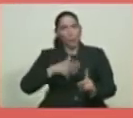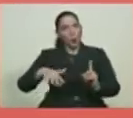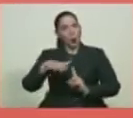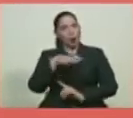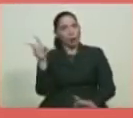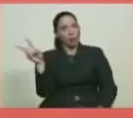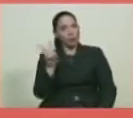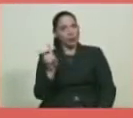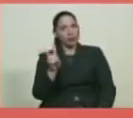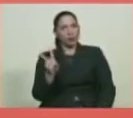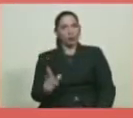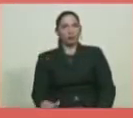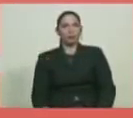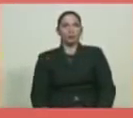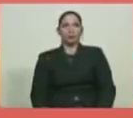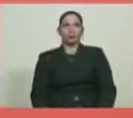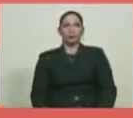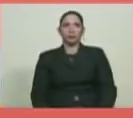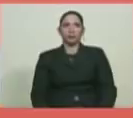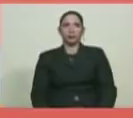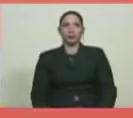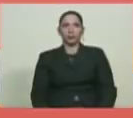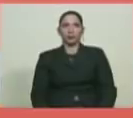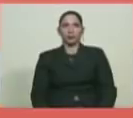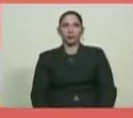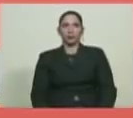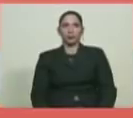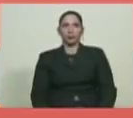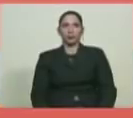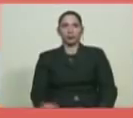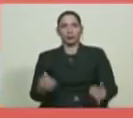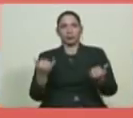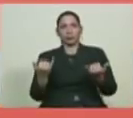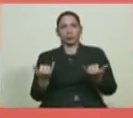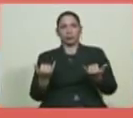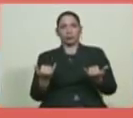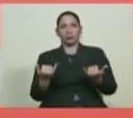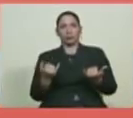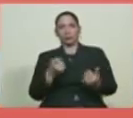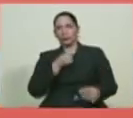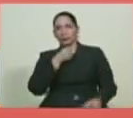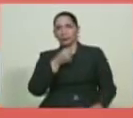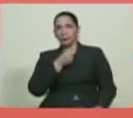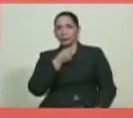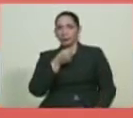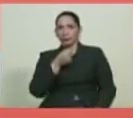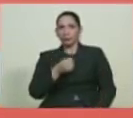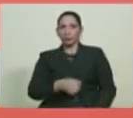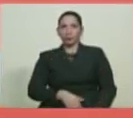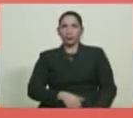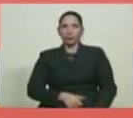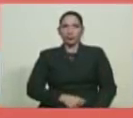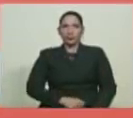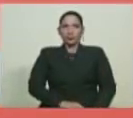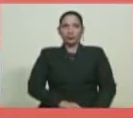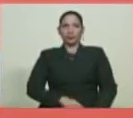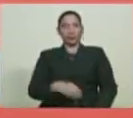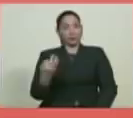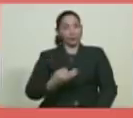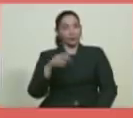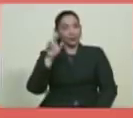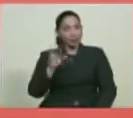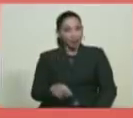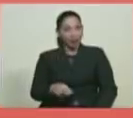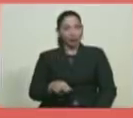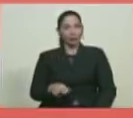de Venezuela, a quien queremos en esta rueda de prensa que casi a diario tenemos